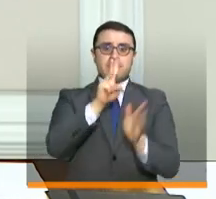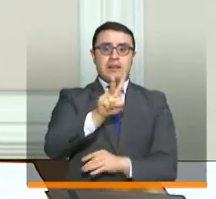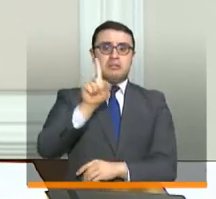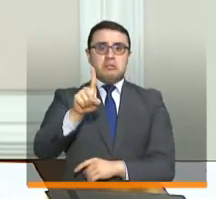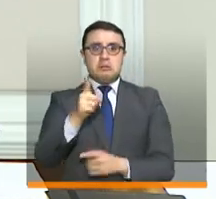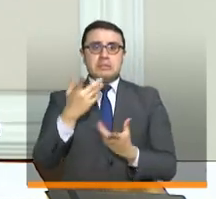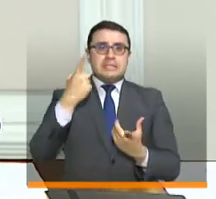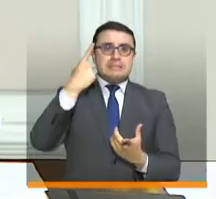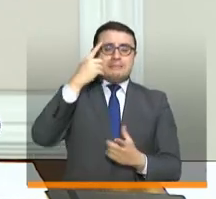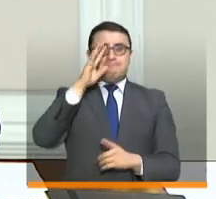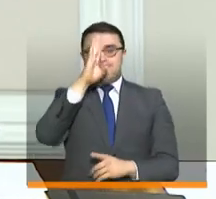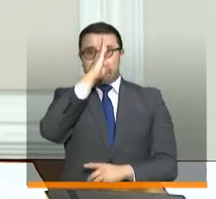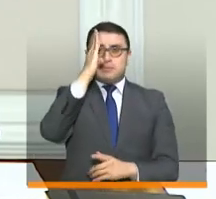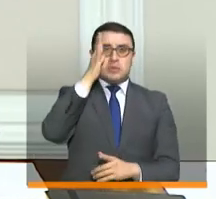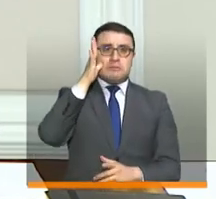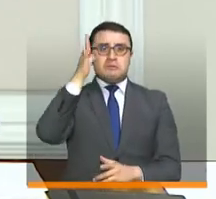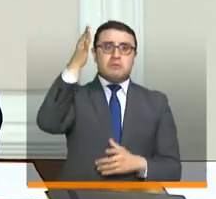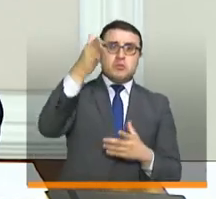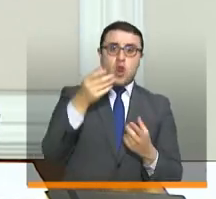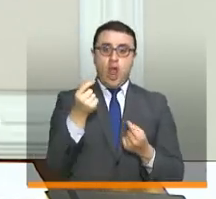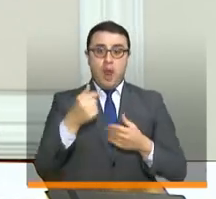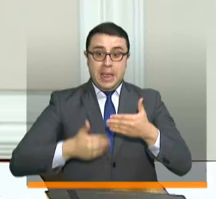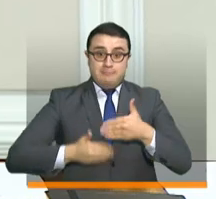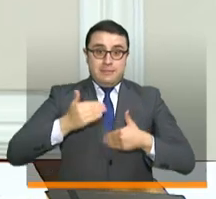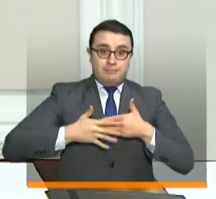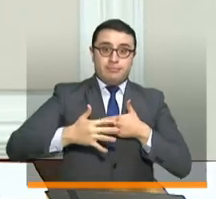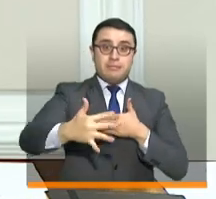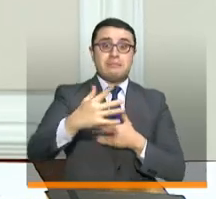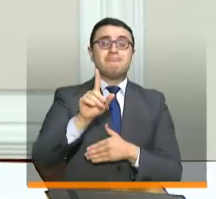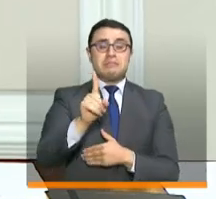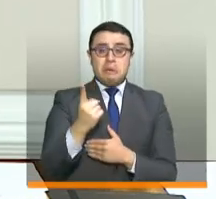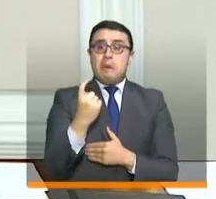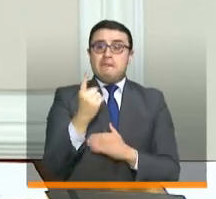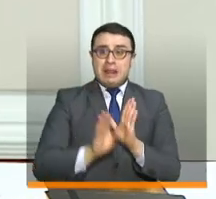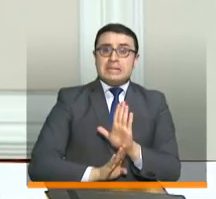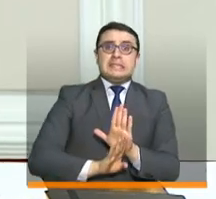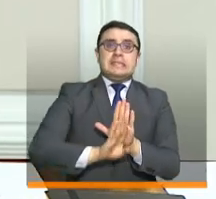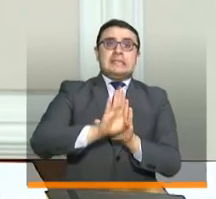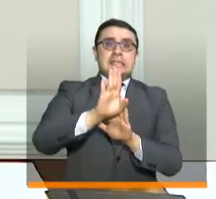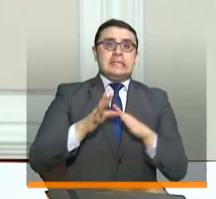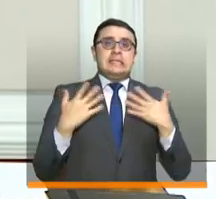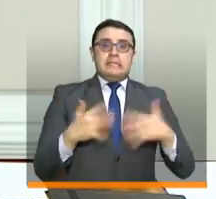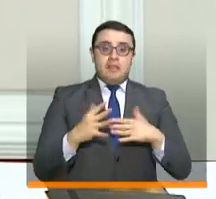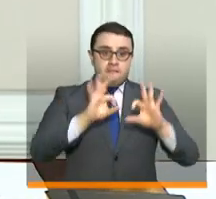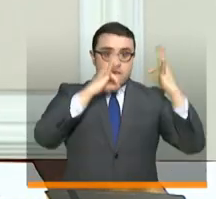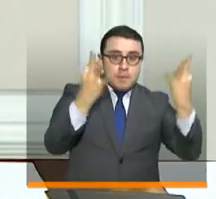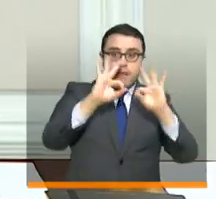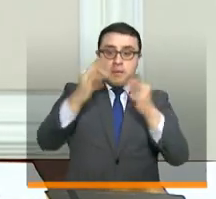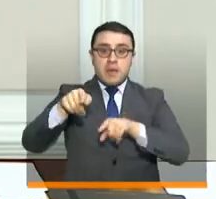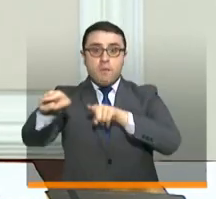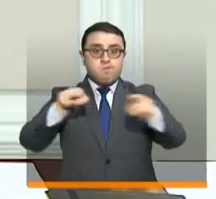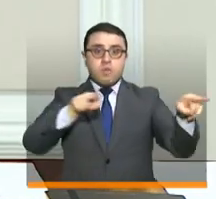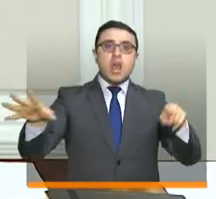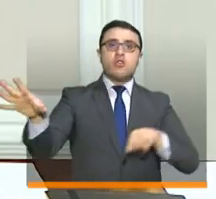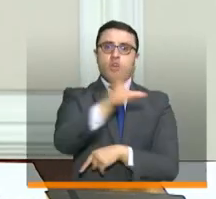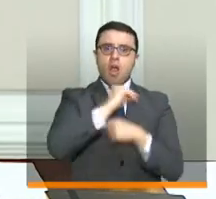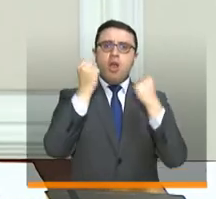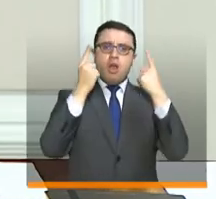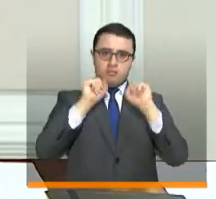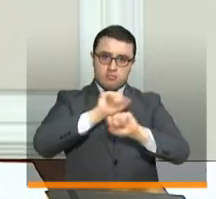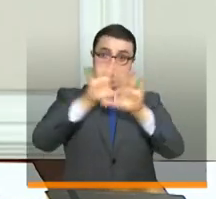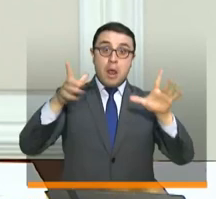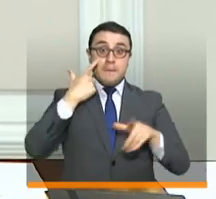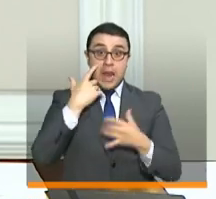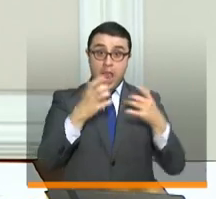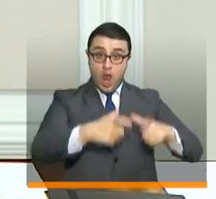algún nivel de incertidumbre, empezamos reactivación, pero todavía nos falta. Queremos que las familias tengan claridad de que en el Congreso,